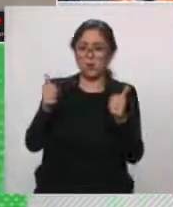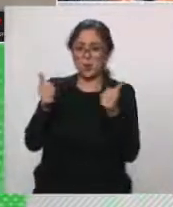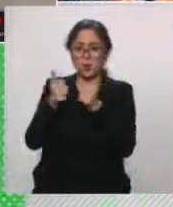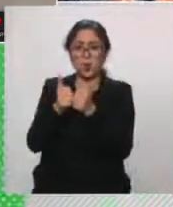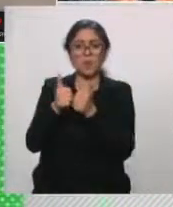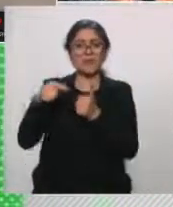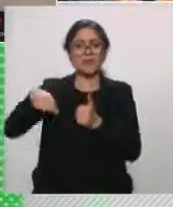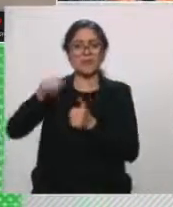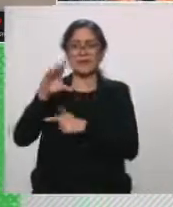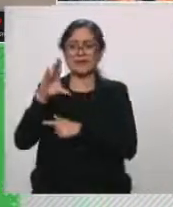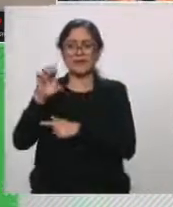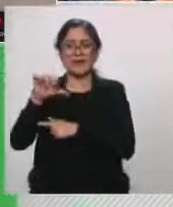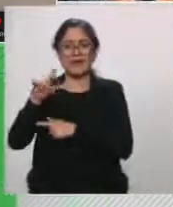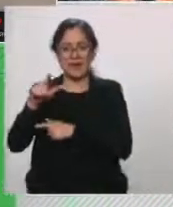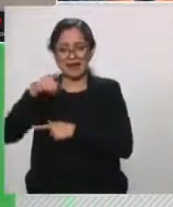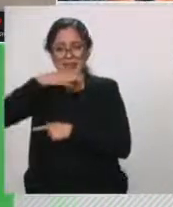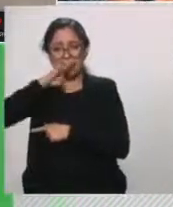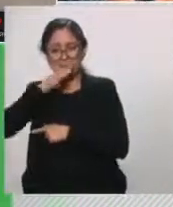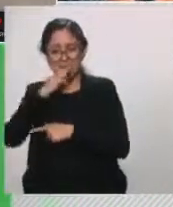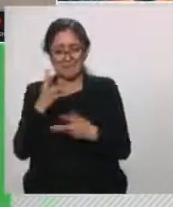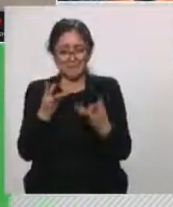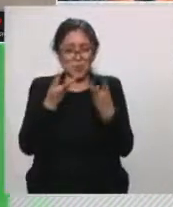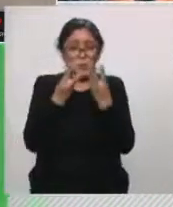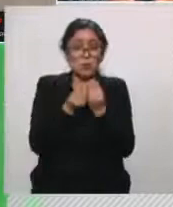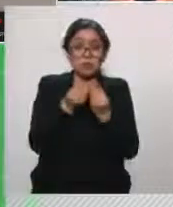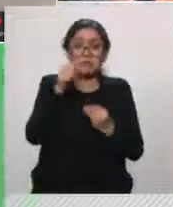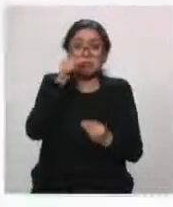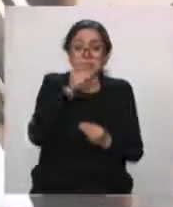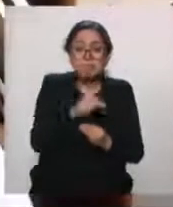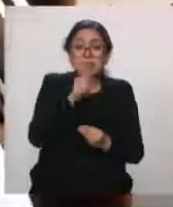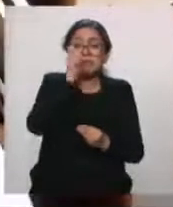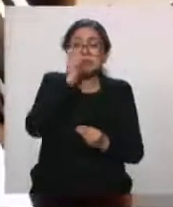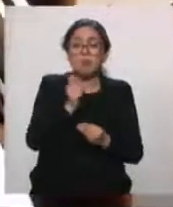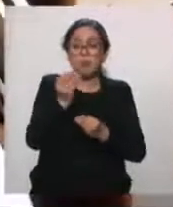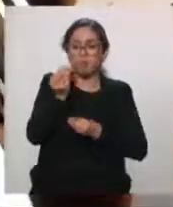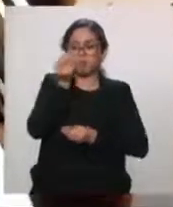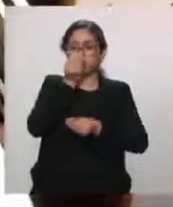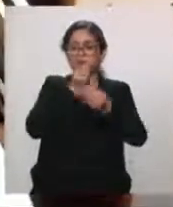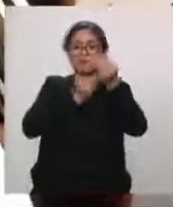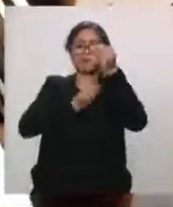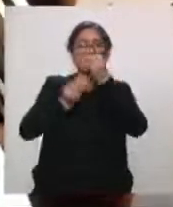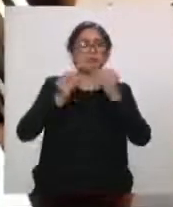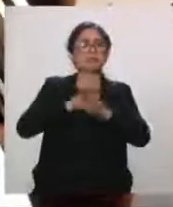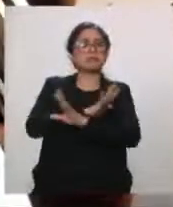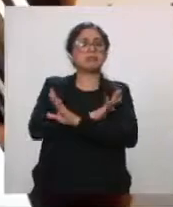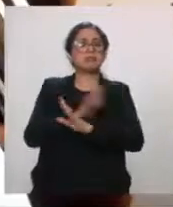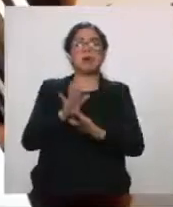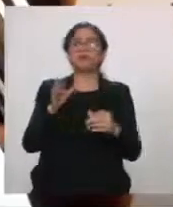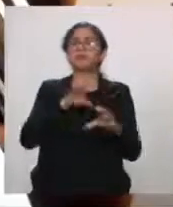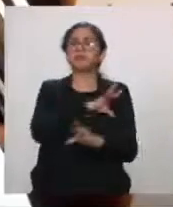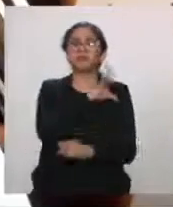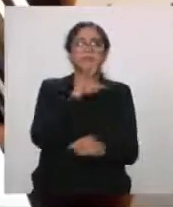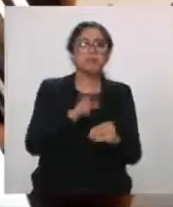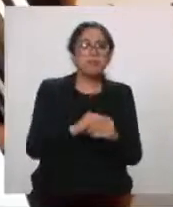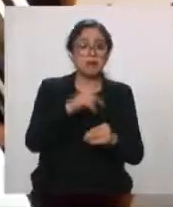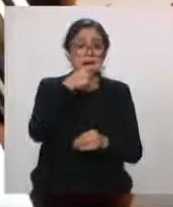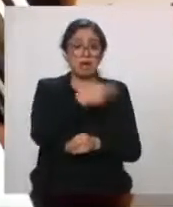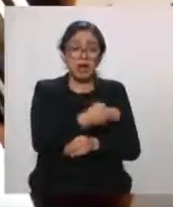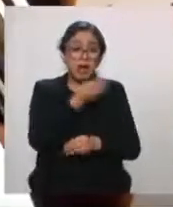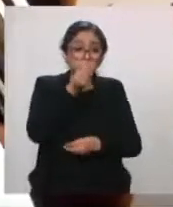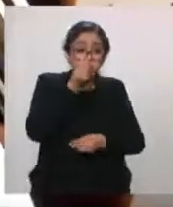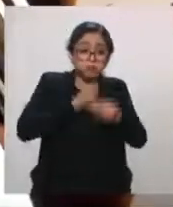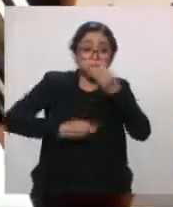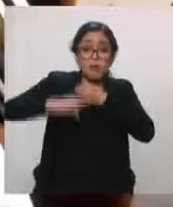como el maíz, es una alimentación relativamente completa, ¿no? Es decir, por supuesto, sin excesos y